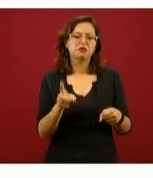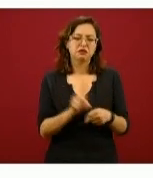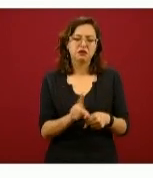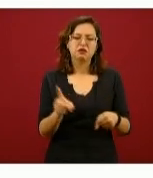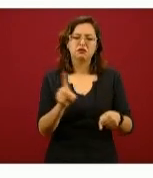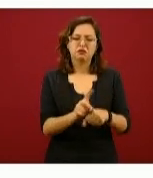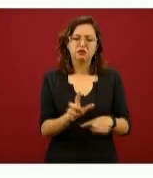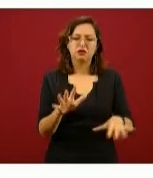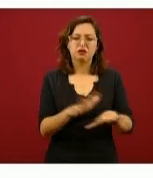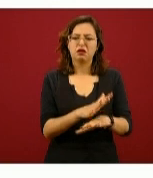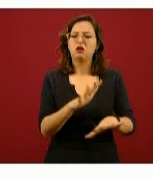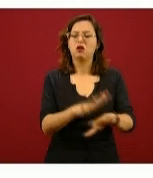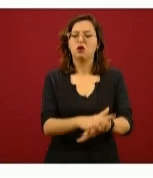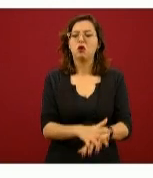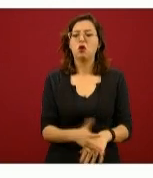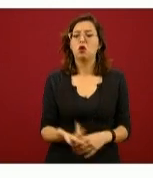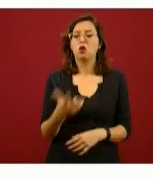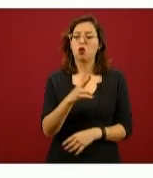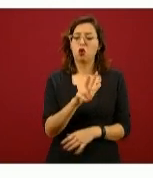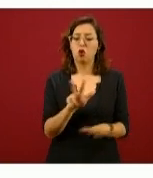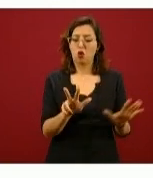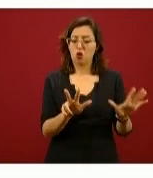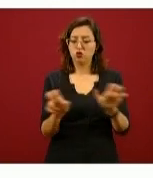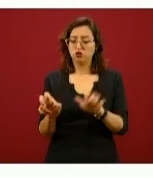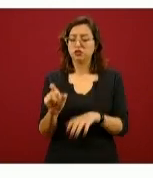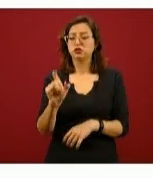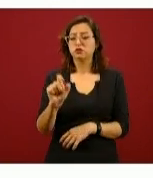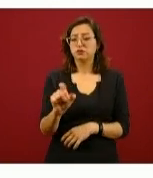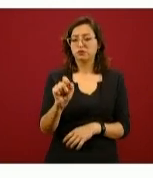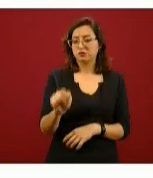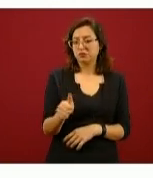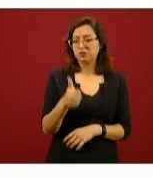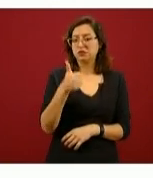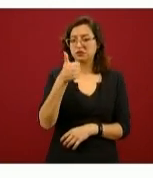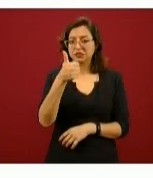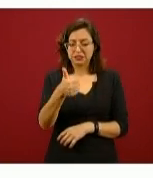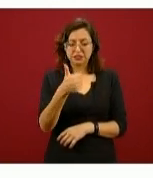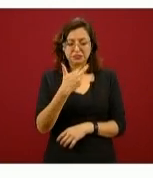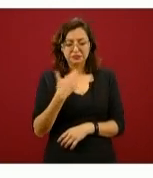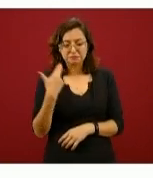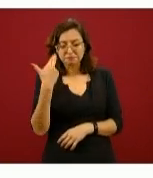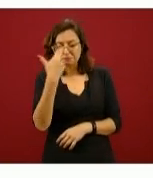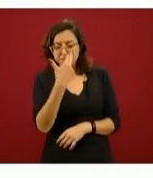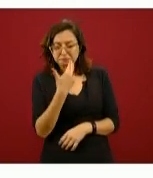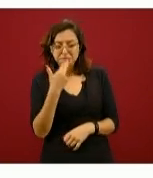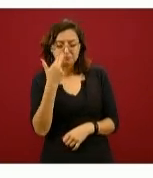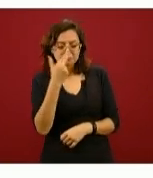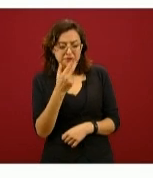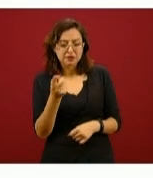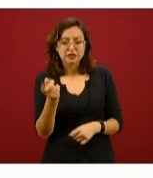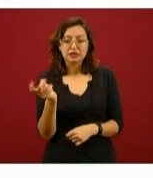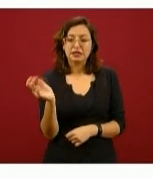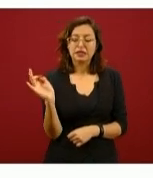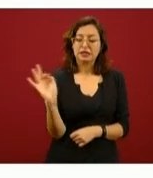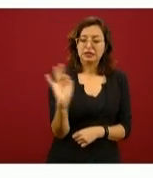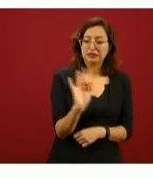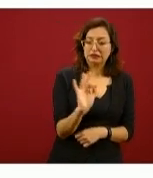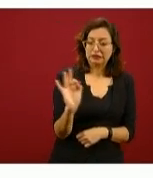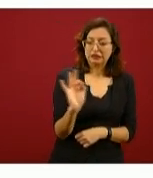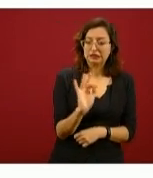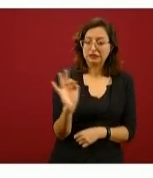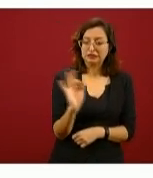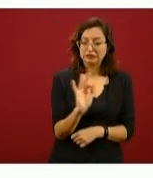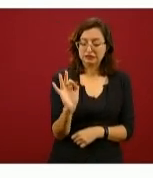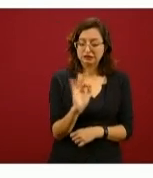día, 826 que son estudiados cada día con la posibilidad de que pudieran